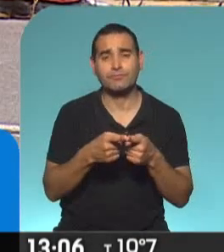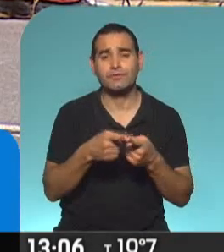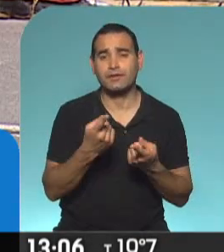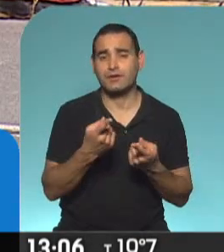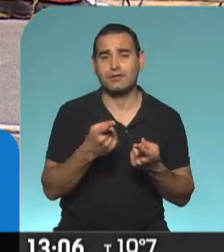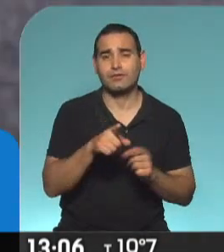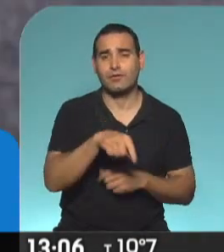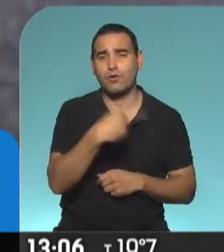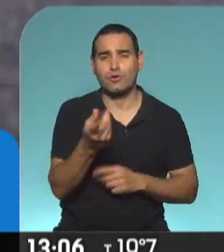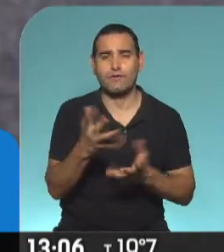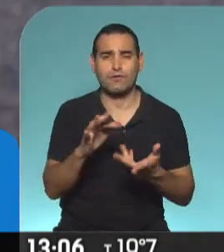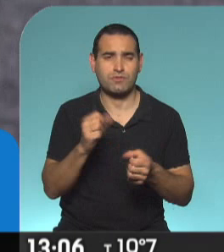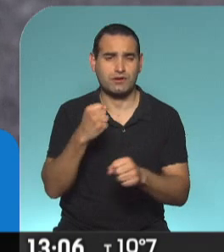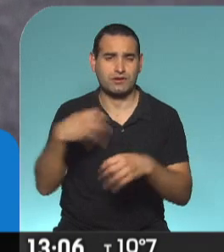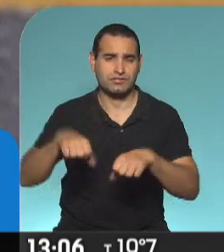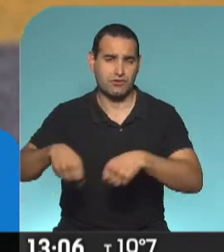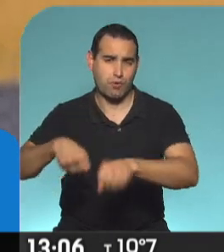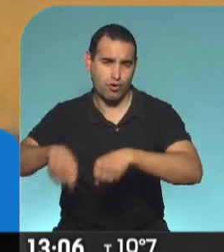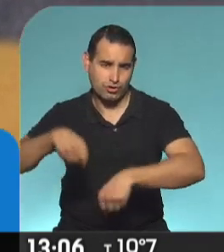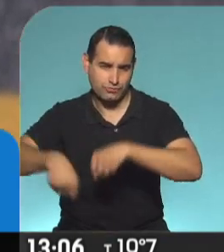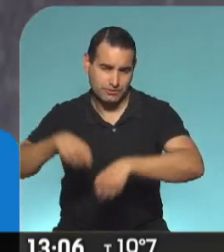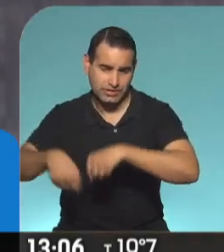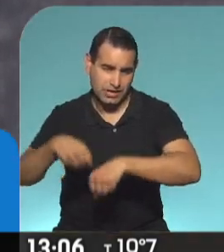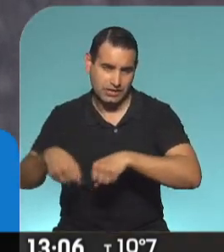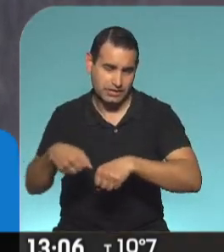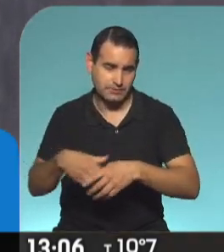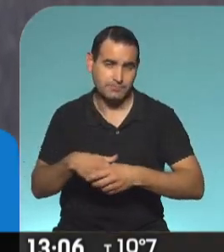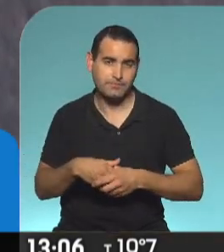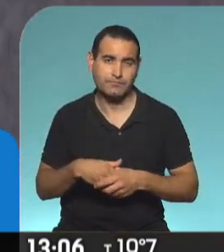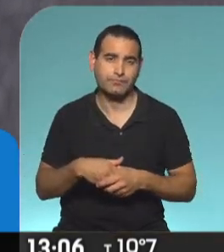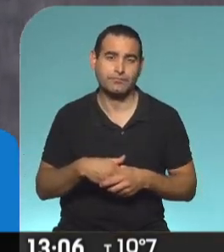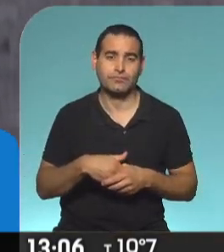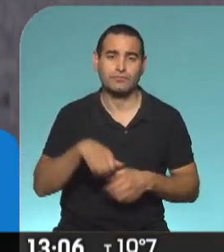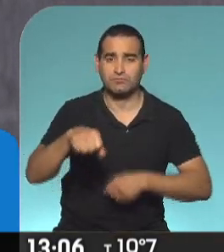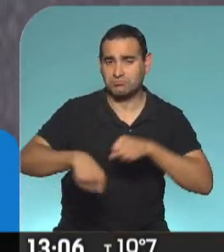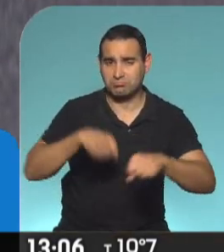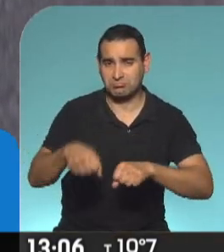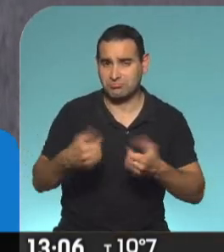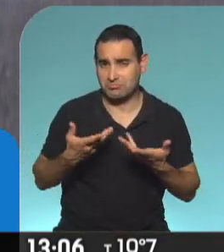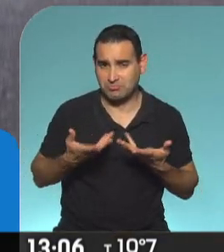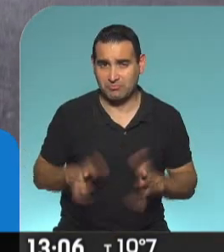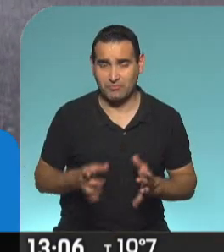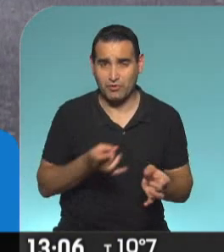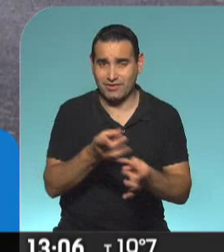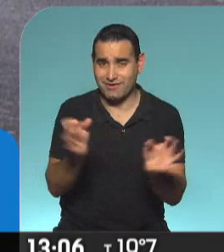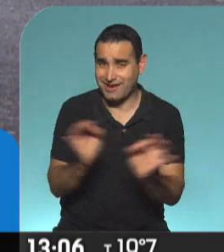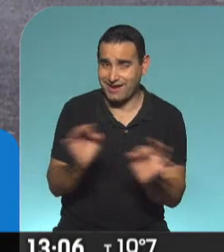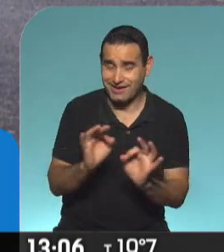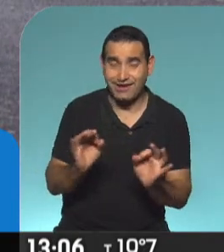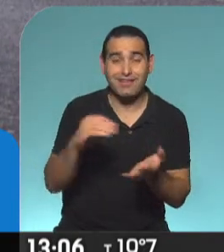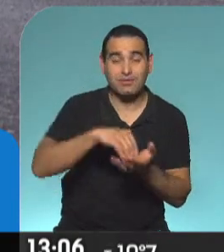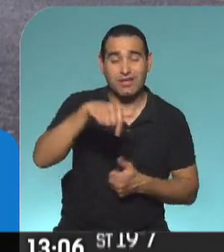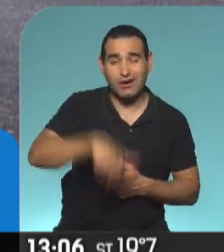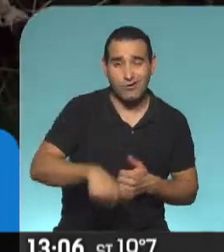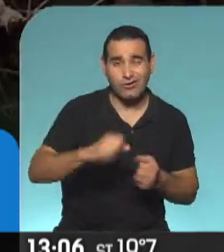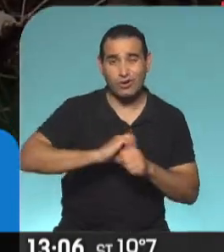métodos alternativos de transporte, como la bicicleta, que son sustentables, y que además en este contexto de